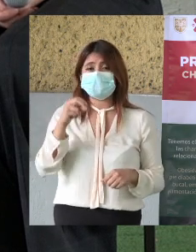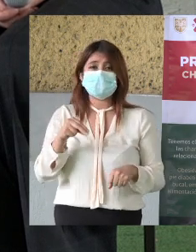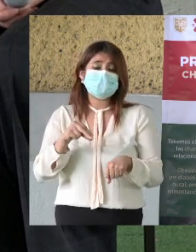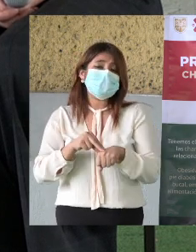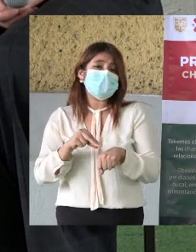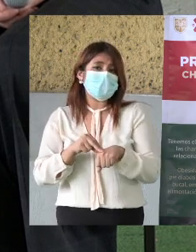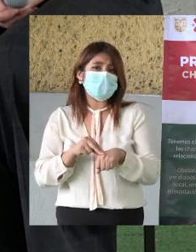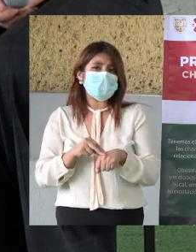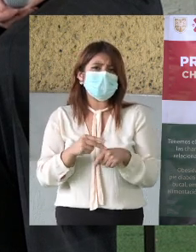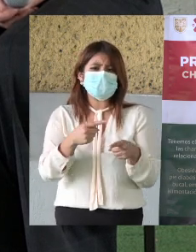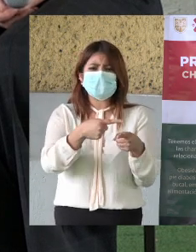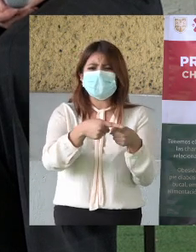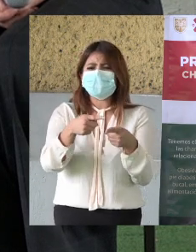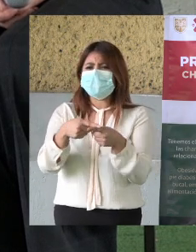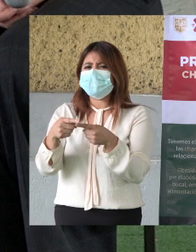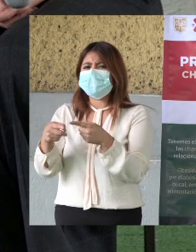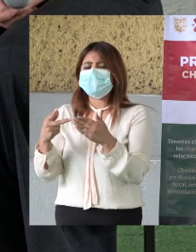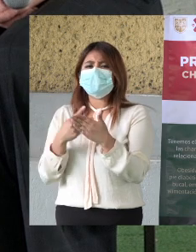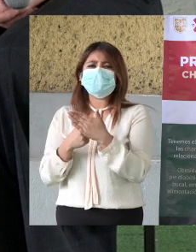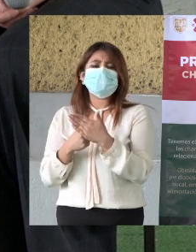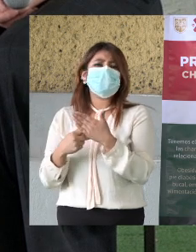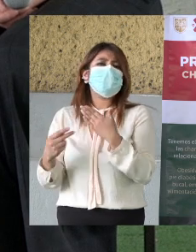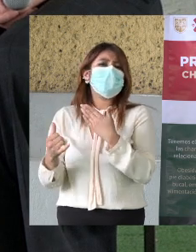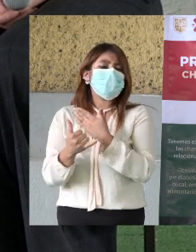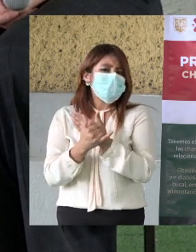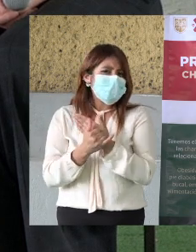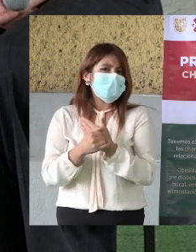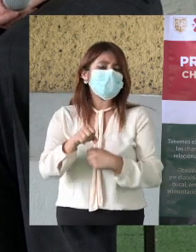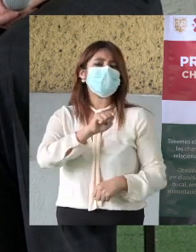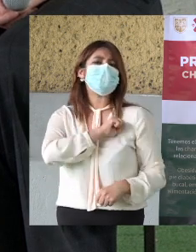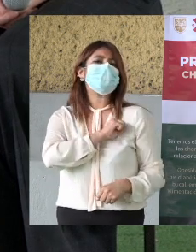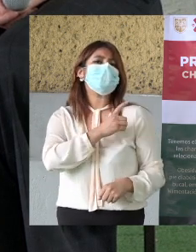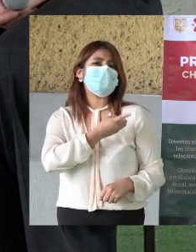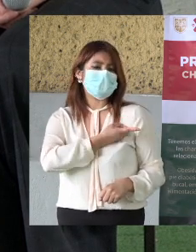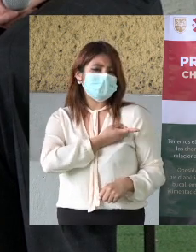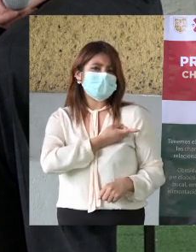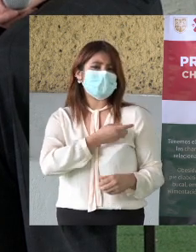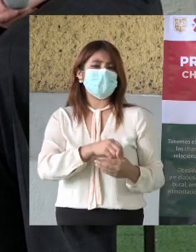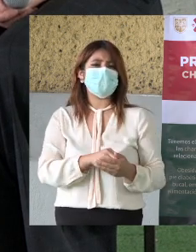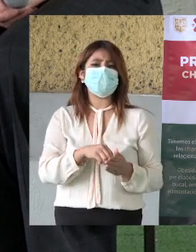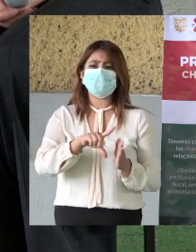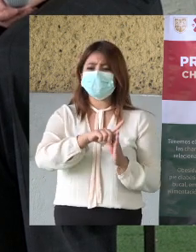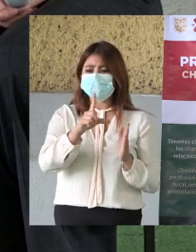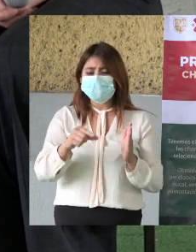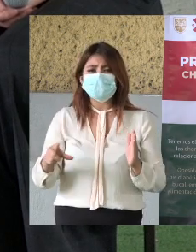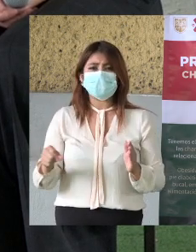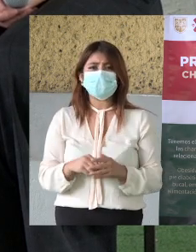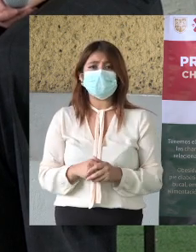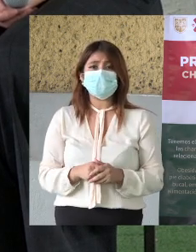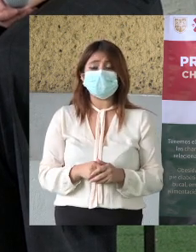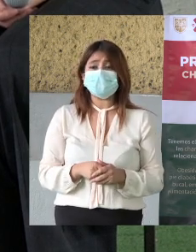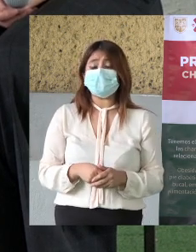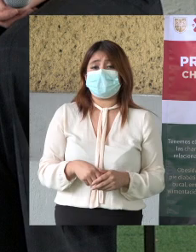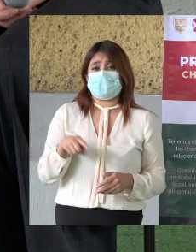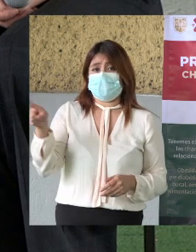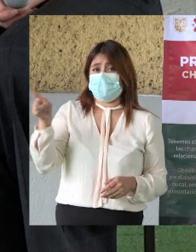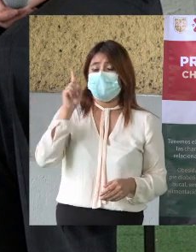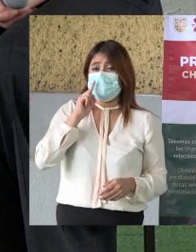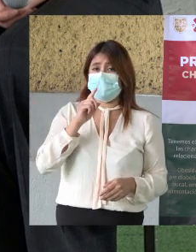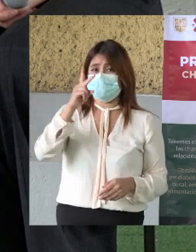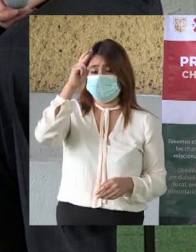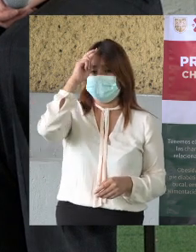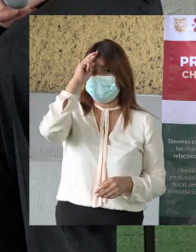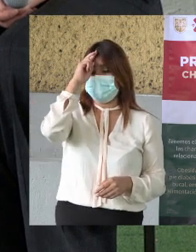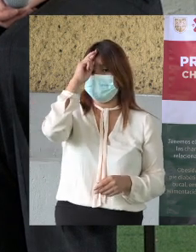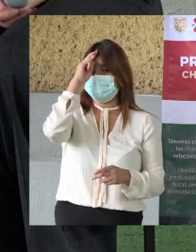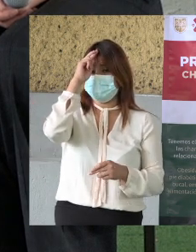programas de salud nacionales e internacionales. Actualmente es responsable de la atención médica del Centro de Atención